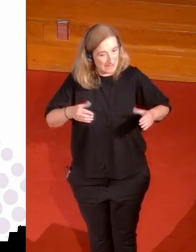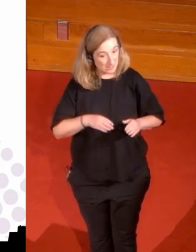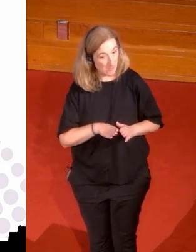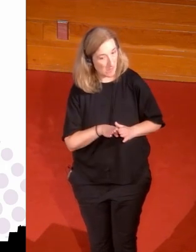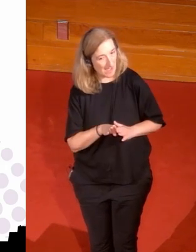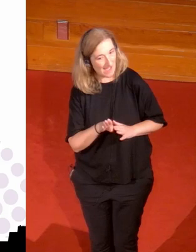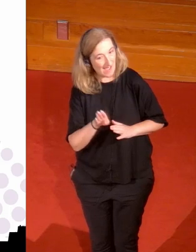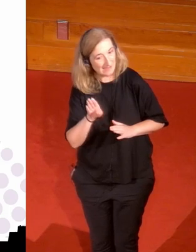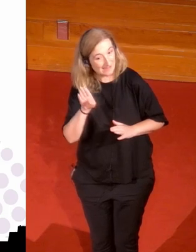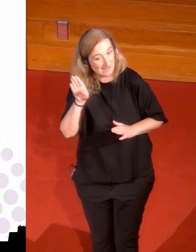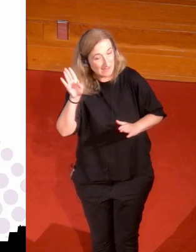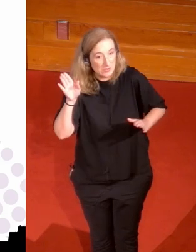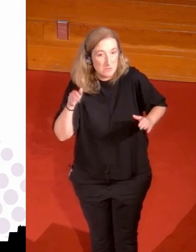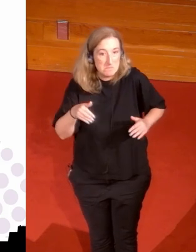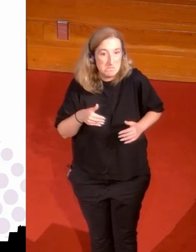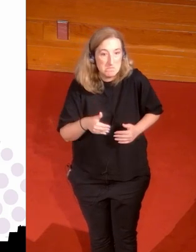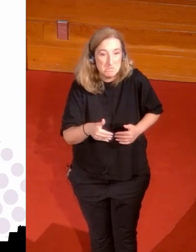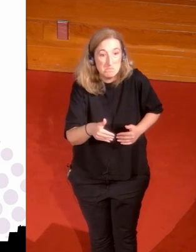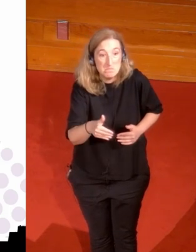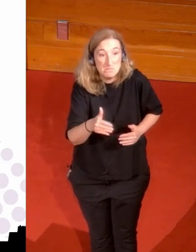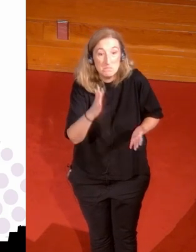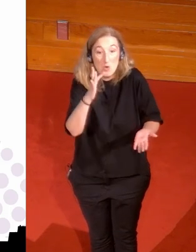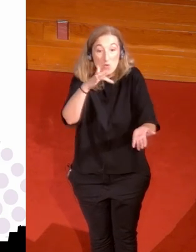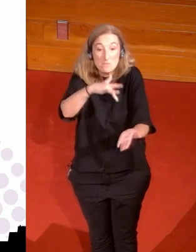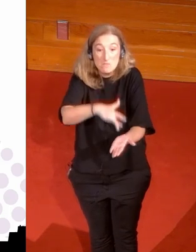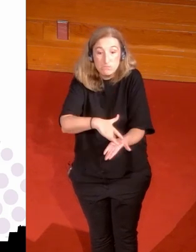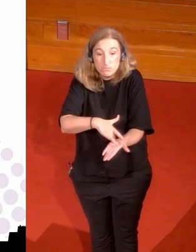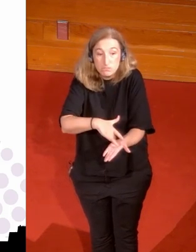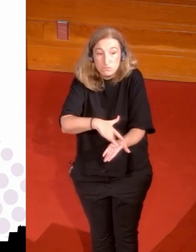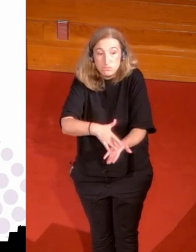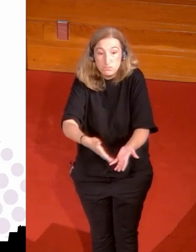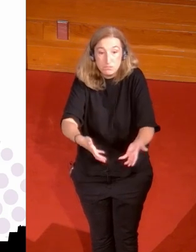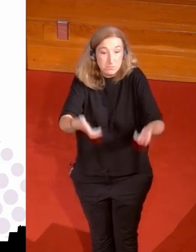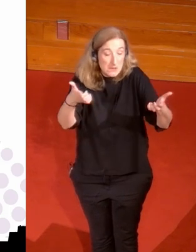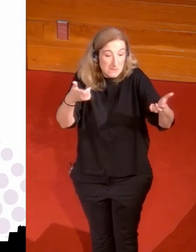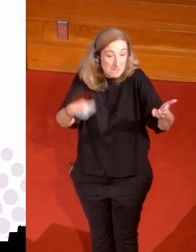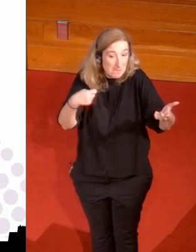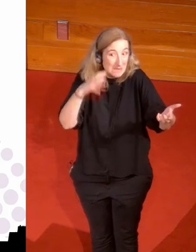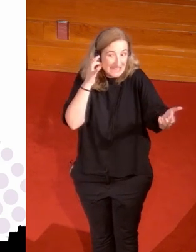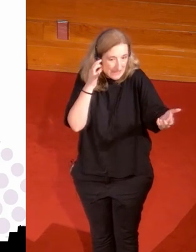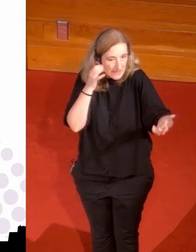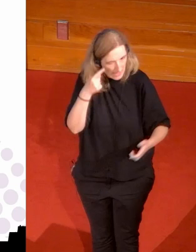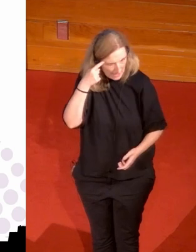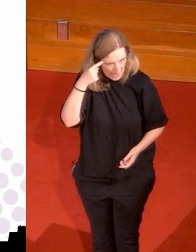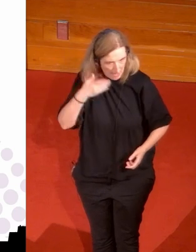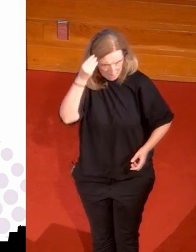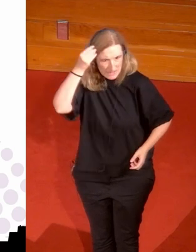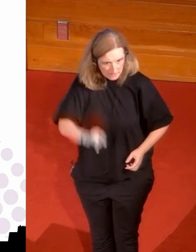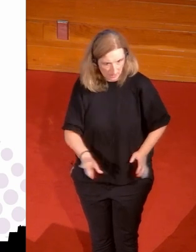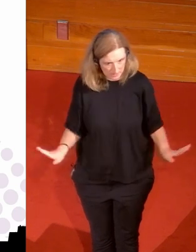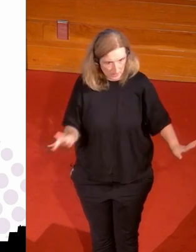curva ascendente que va a llegar un día en que va a ser presidenta ella está convencida de